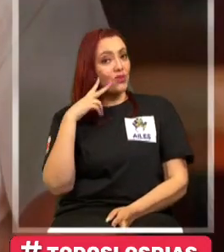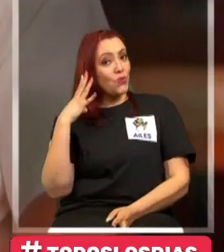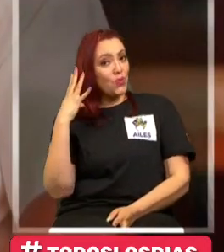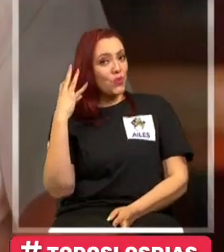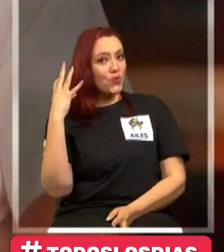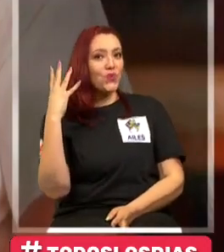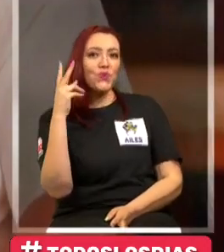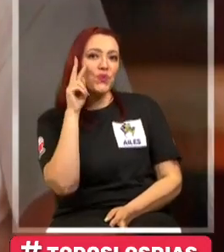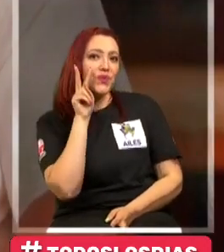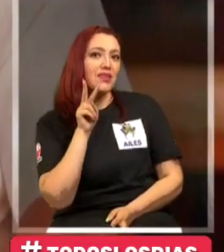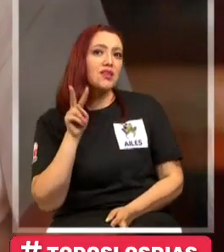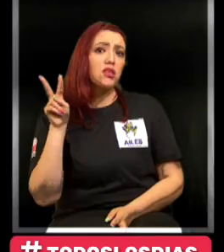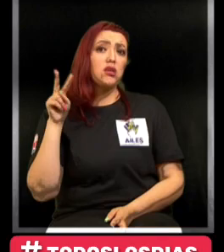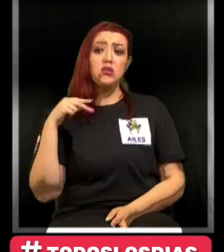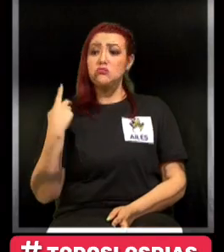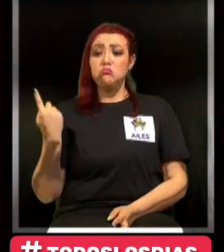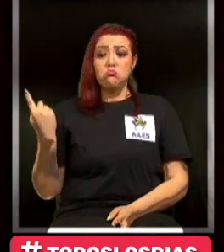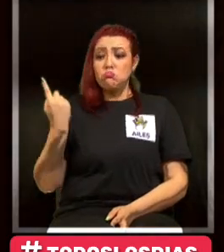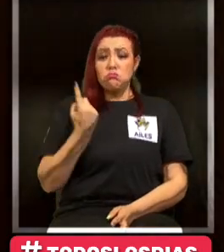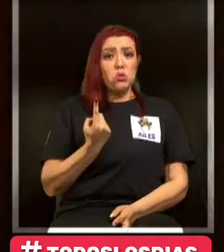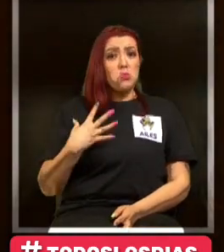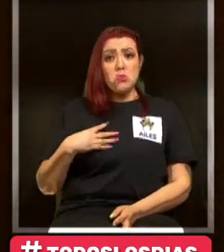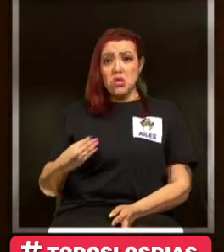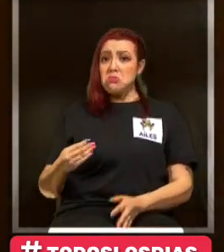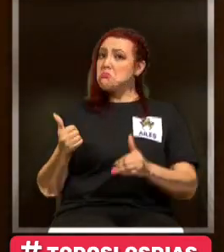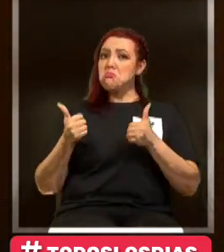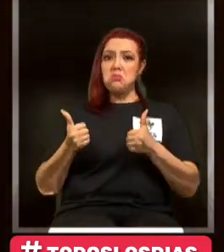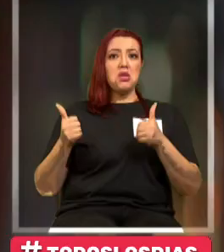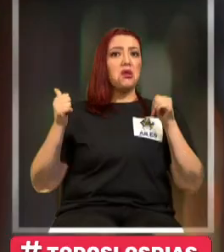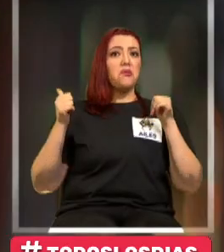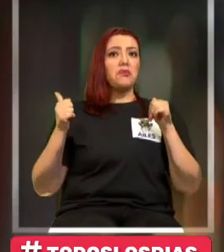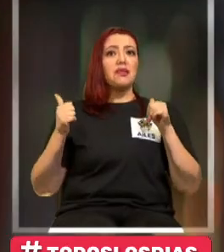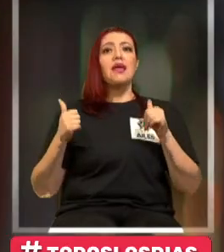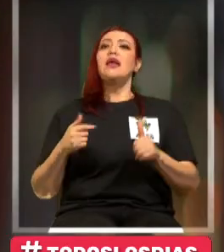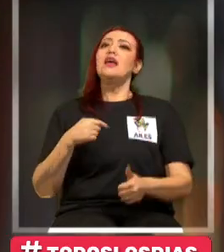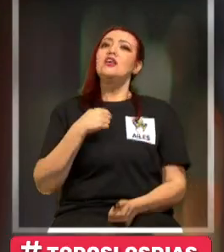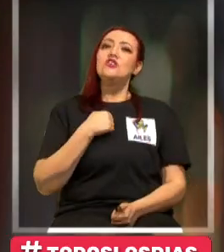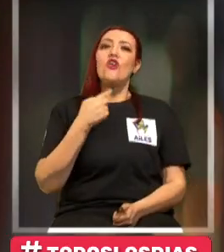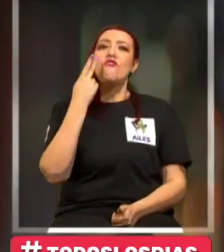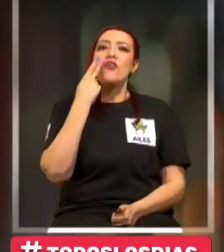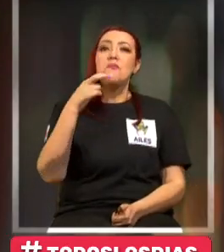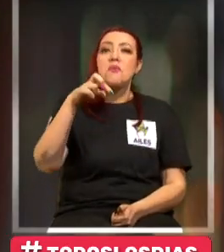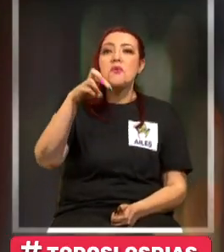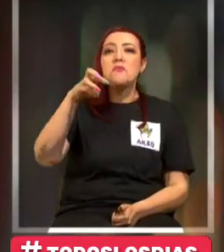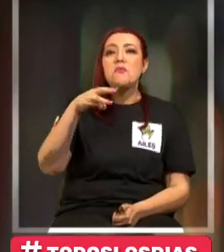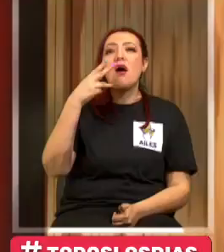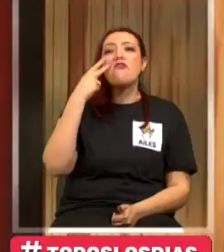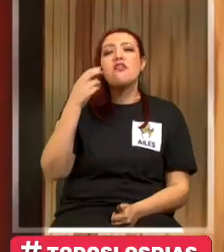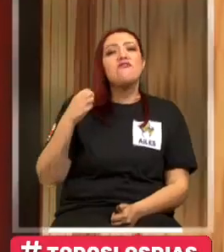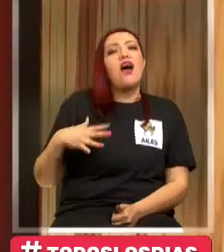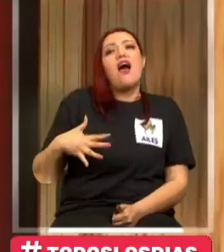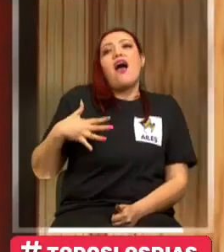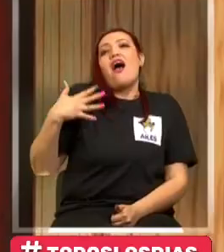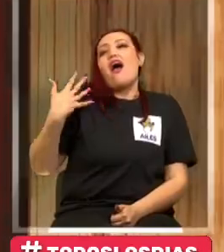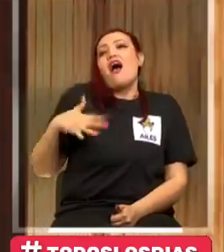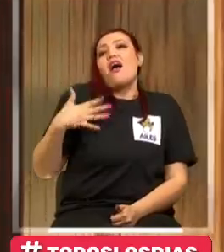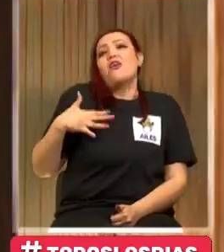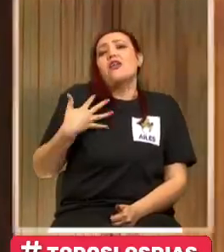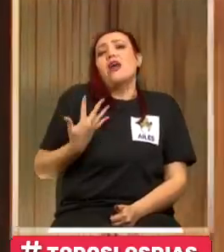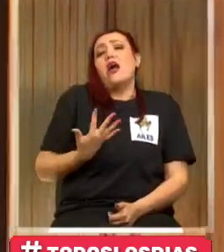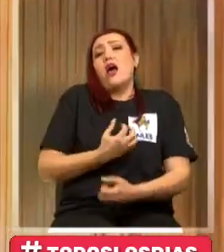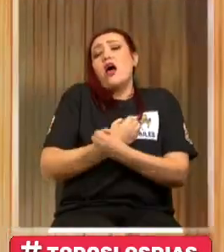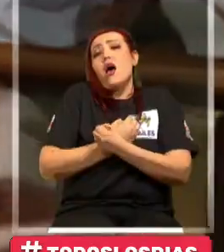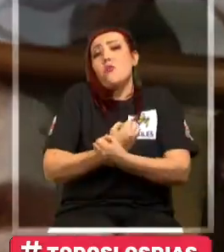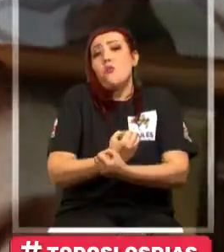Llegó y llegó como un hijo y listo. Y creo que el gesto de mis papás me ha hecho en el tiempo valorarlos mucho más. Es un gesto de amor,